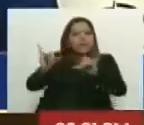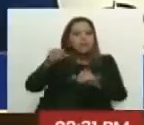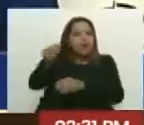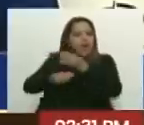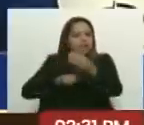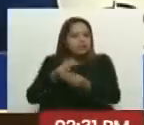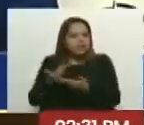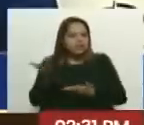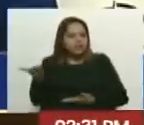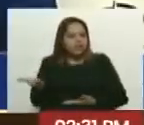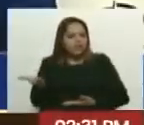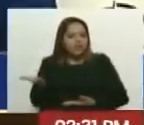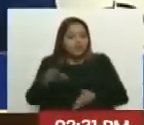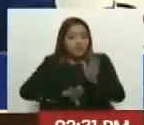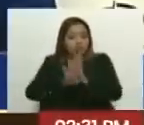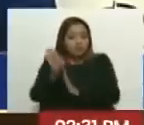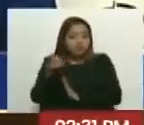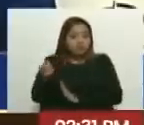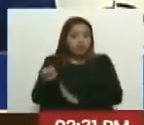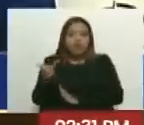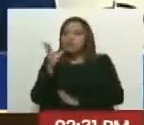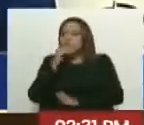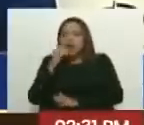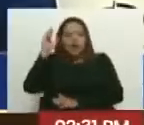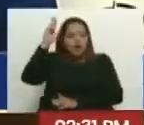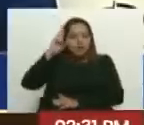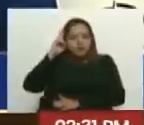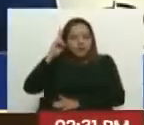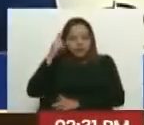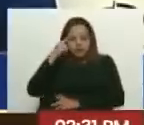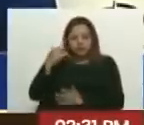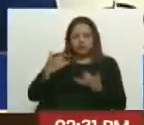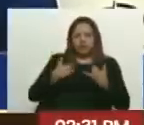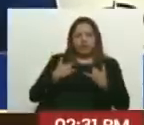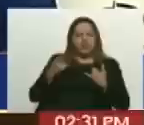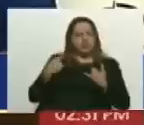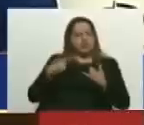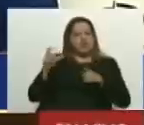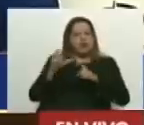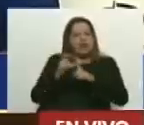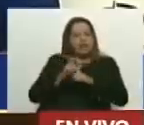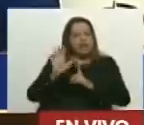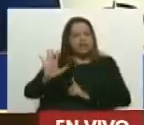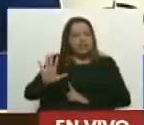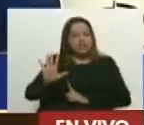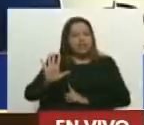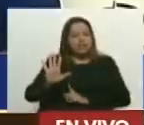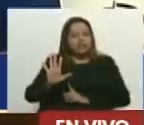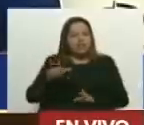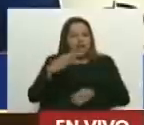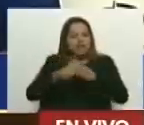estaba desarrollando, en vez de hacer una pausa y ponerse un costado,